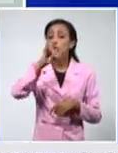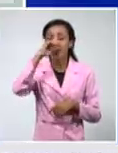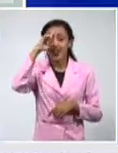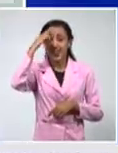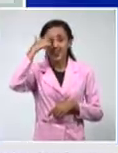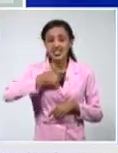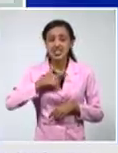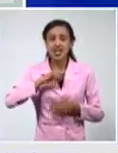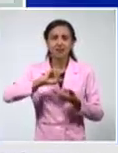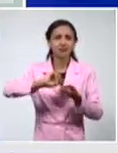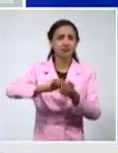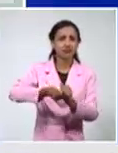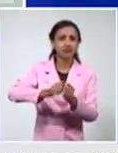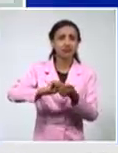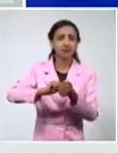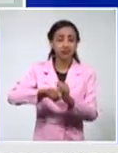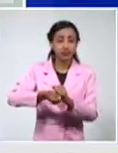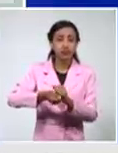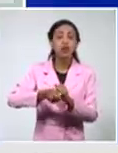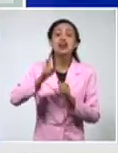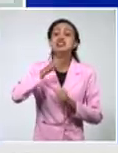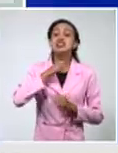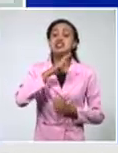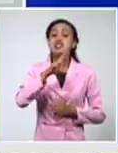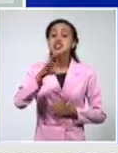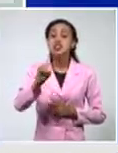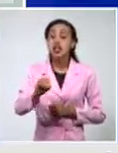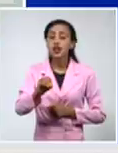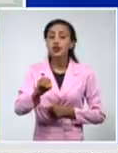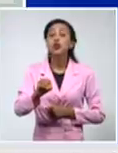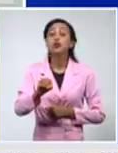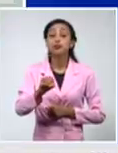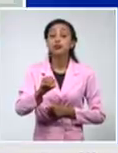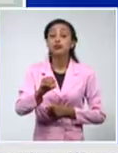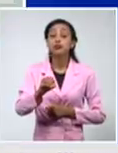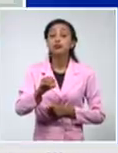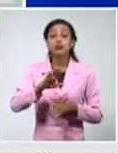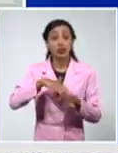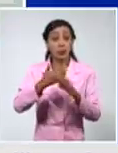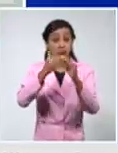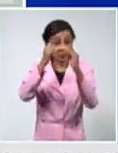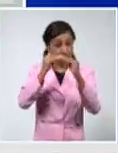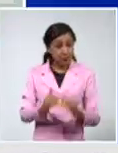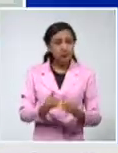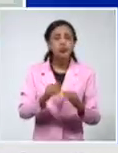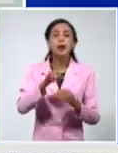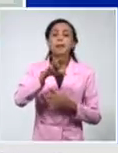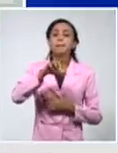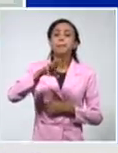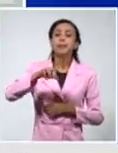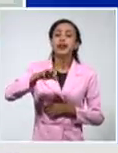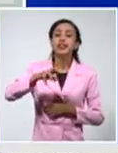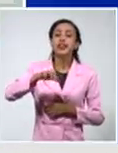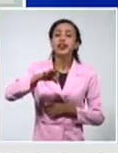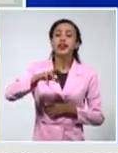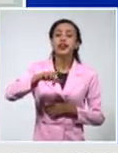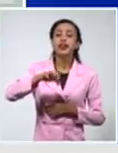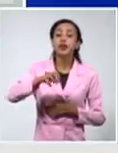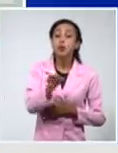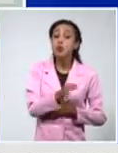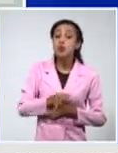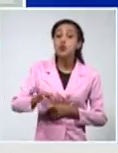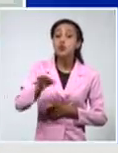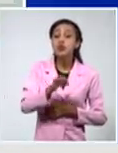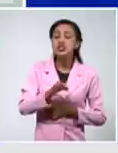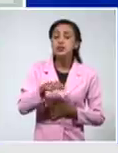Arroyo Naranjo, El Cerro, y ya entonces después termina con Pinar del Río y el municipio